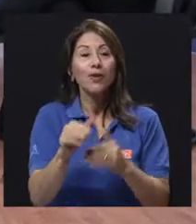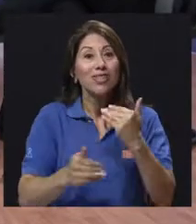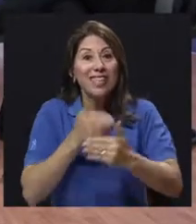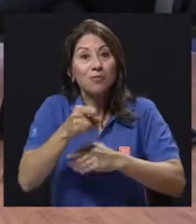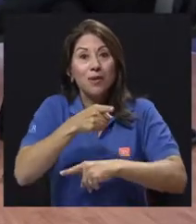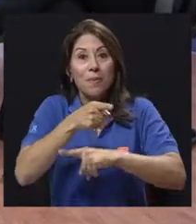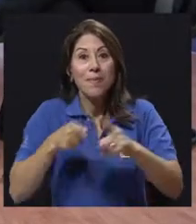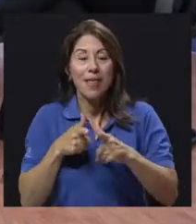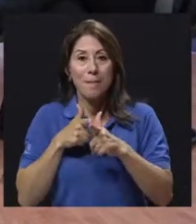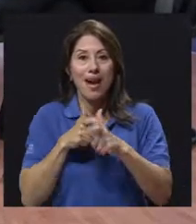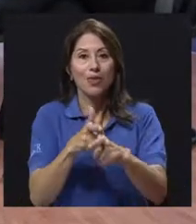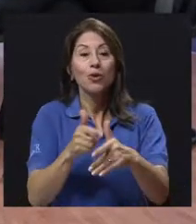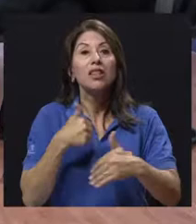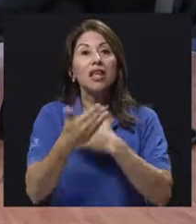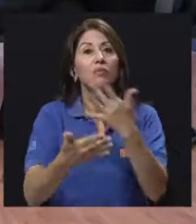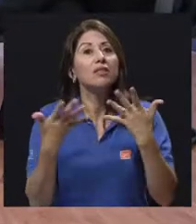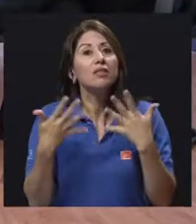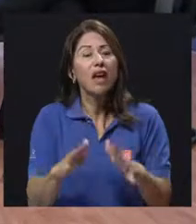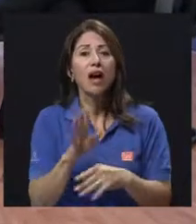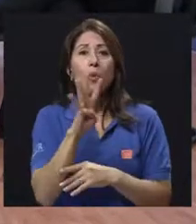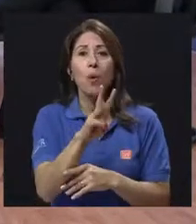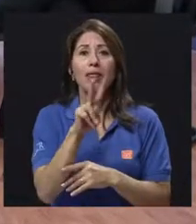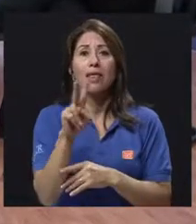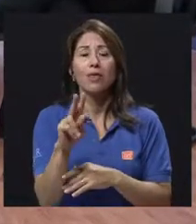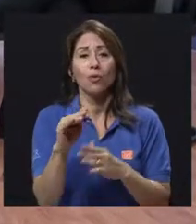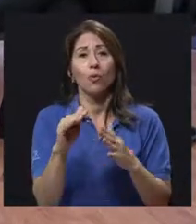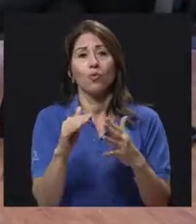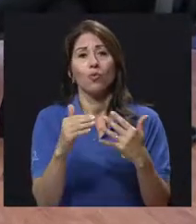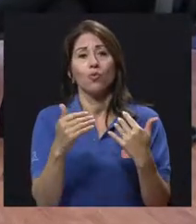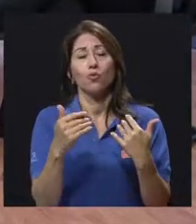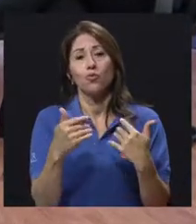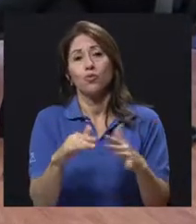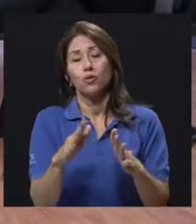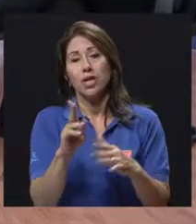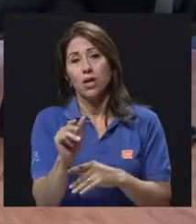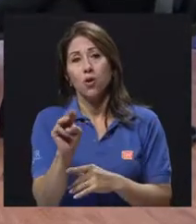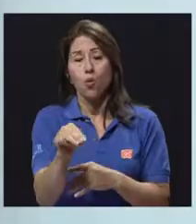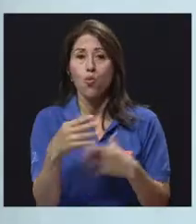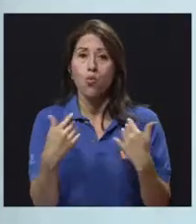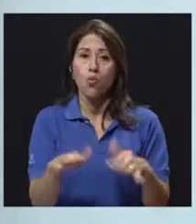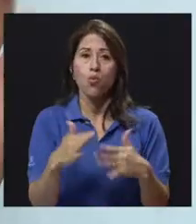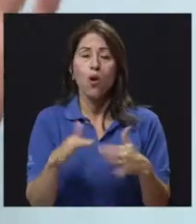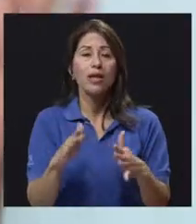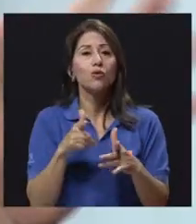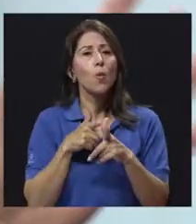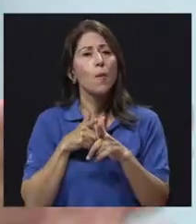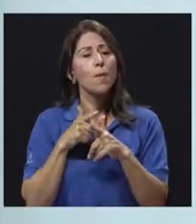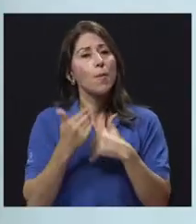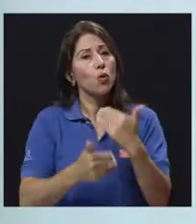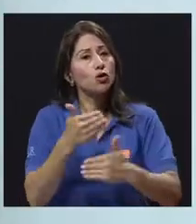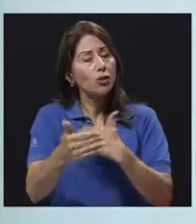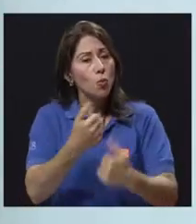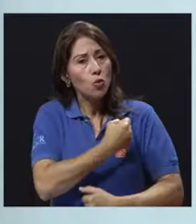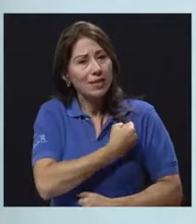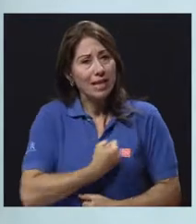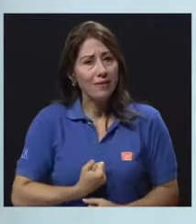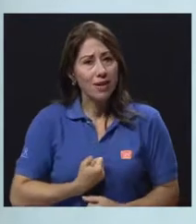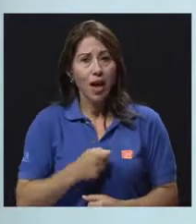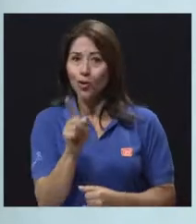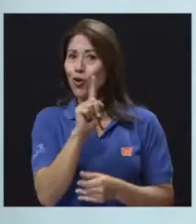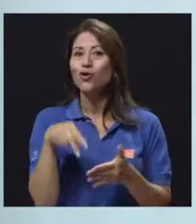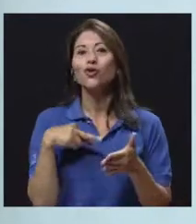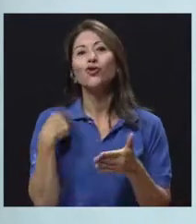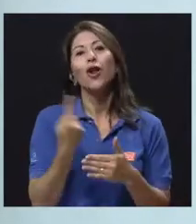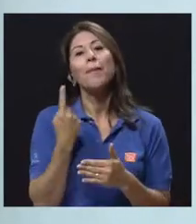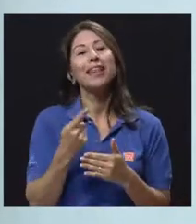viendo, te estás corriendo una maratón. Claro, es un proceso muy sacrificado. Y también, eso es una parte que nosotros queremos reflejar, ¿verdad? Que no es solo